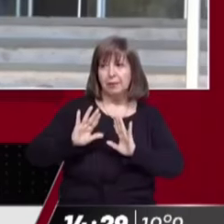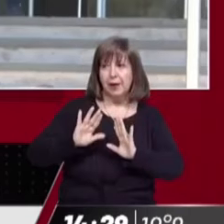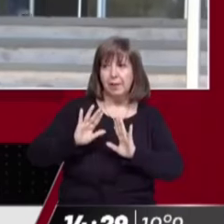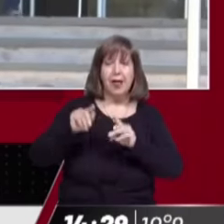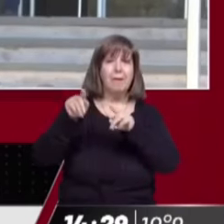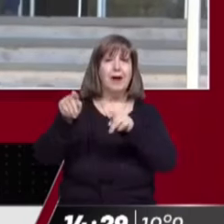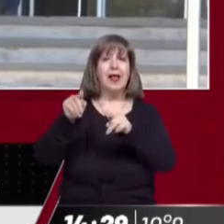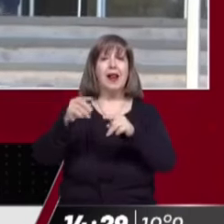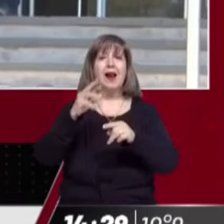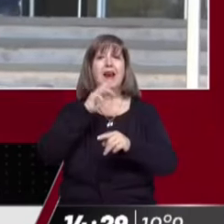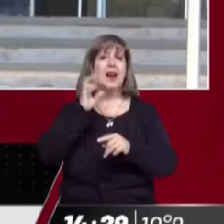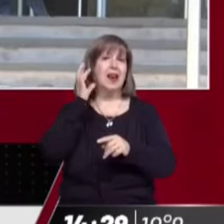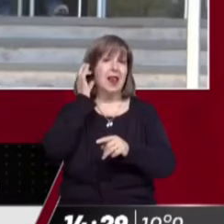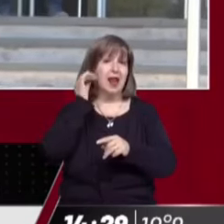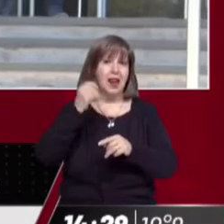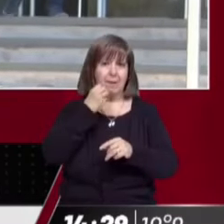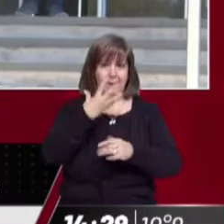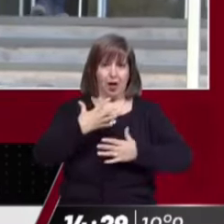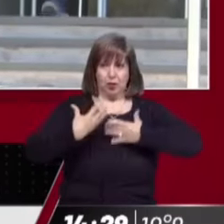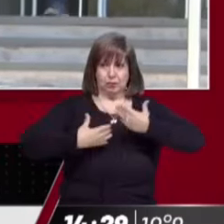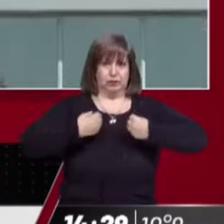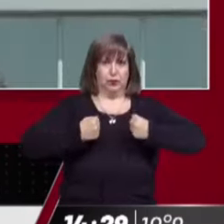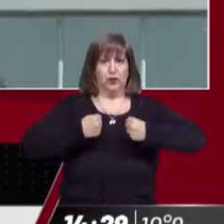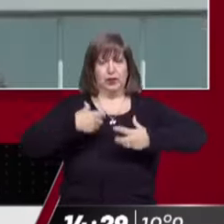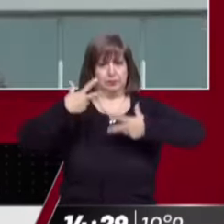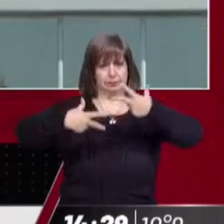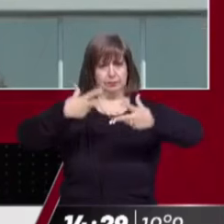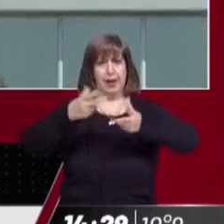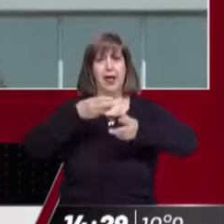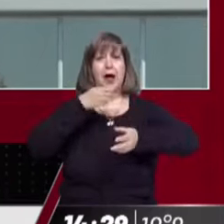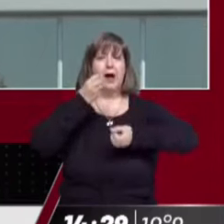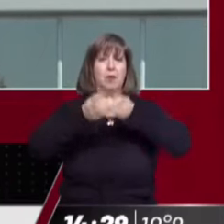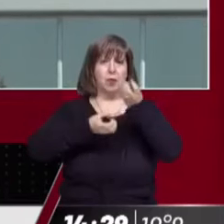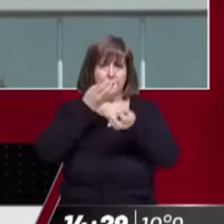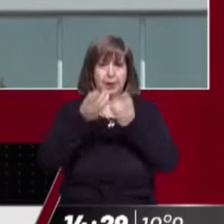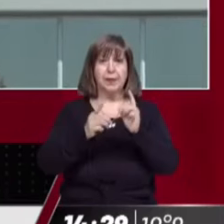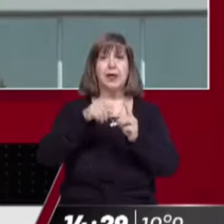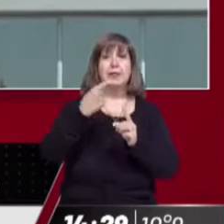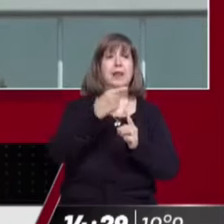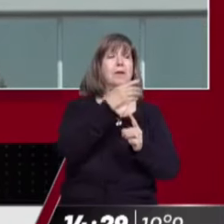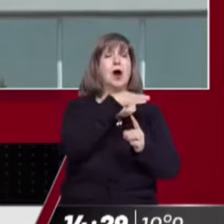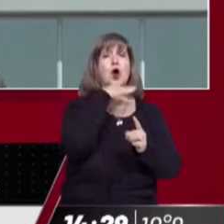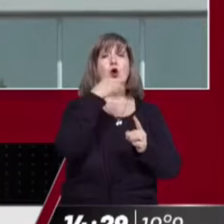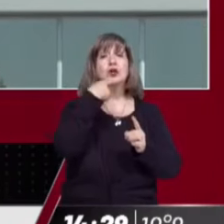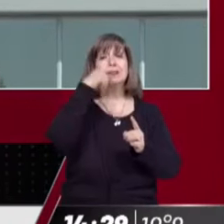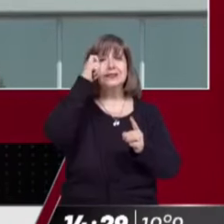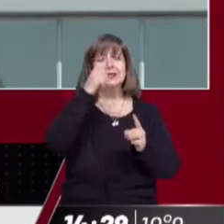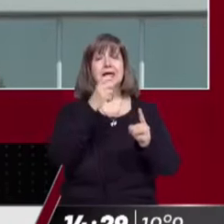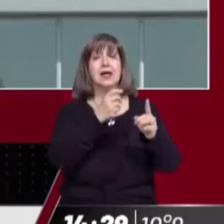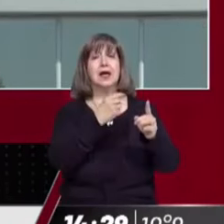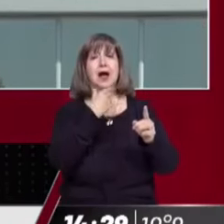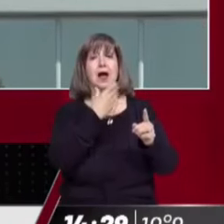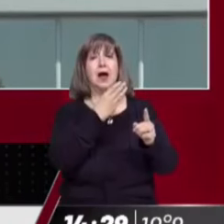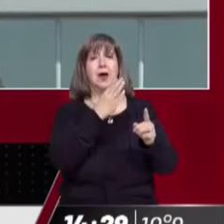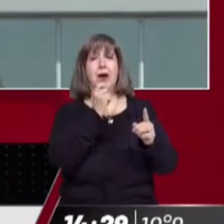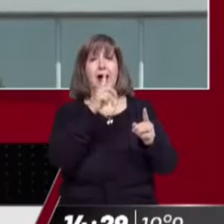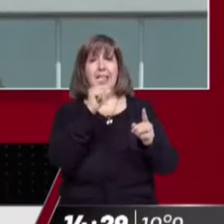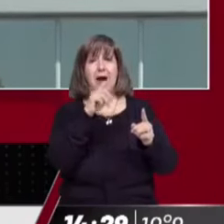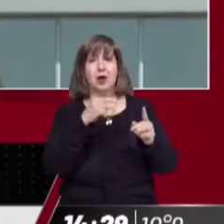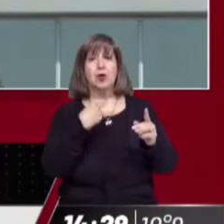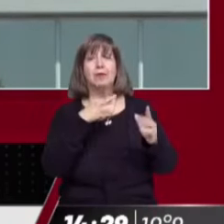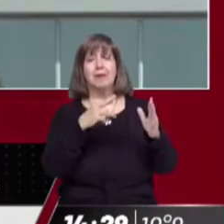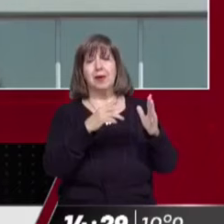esa instancia. También tuvimos comunicación con José Balaco, que es el decano de la UTN, le consultamos si el profesor